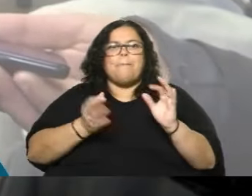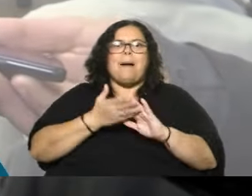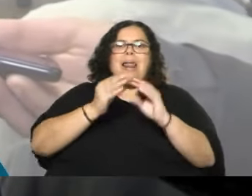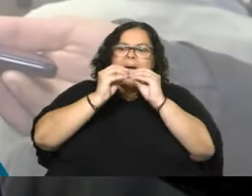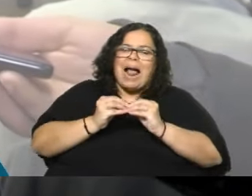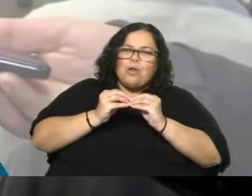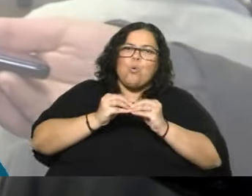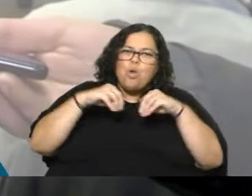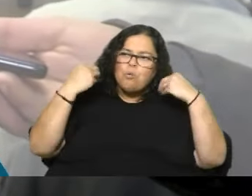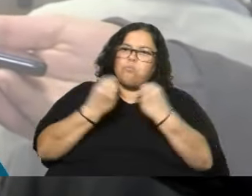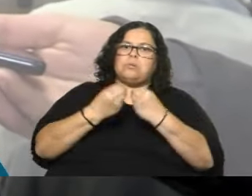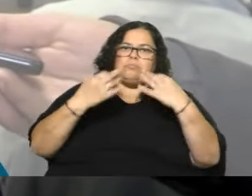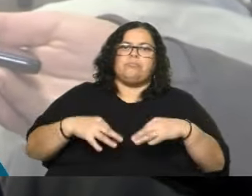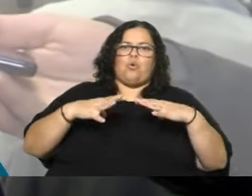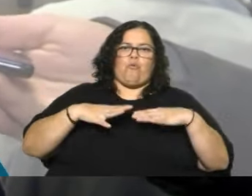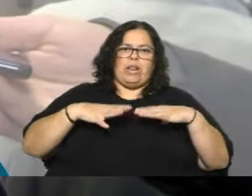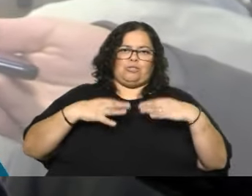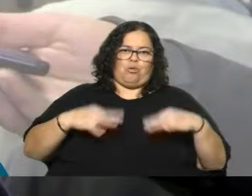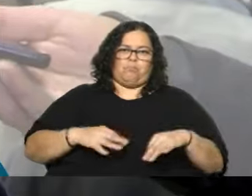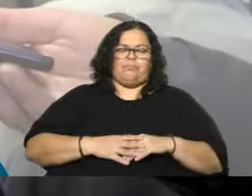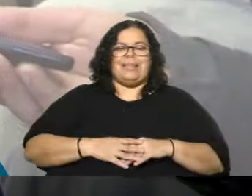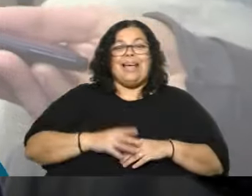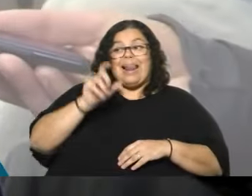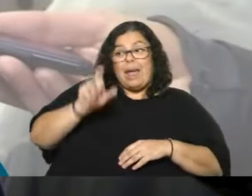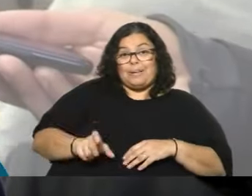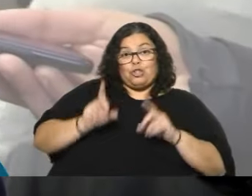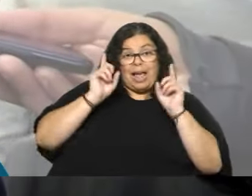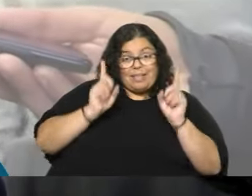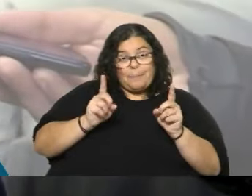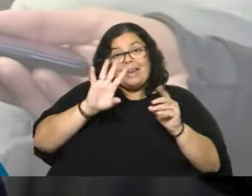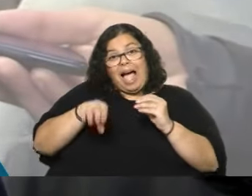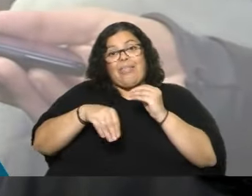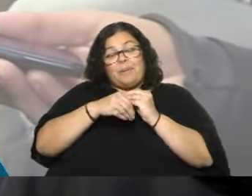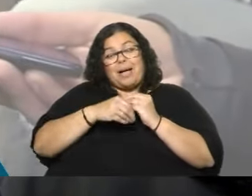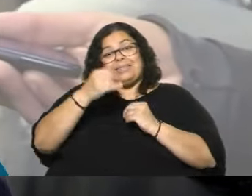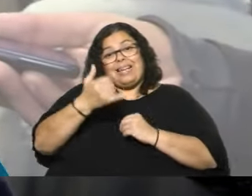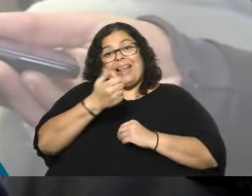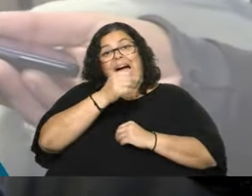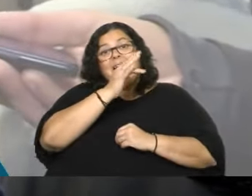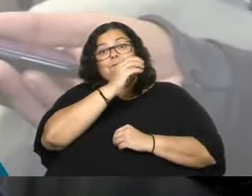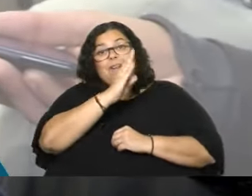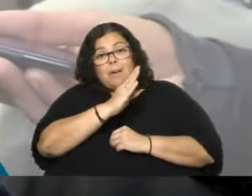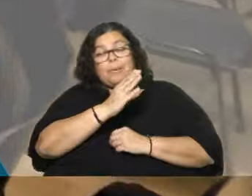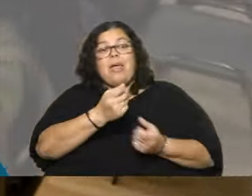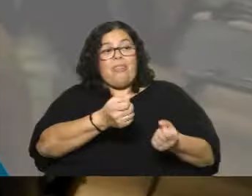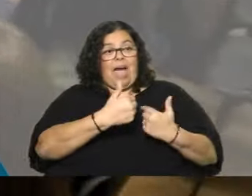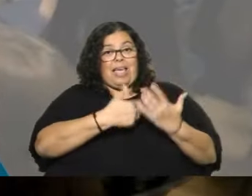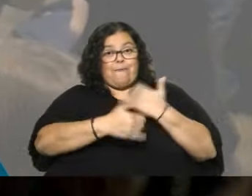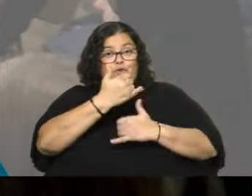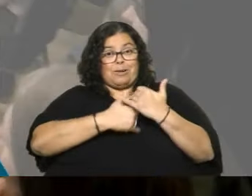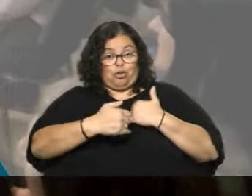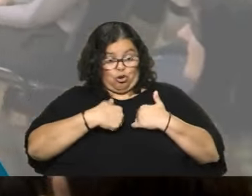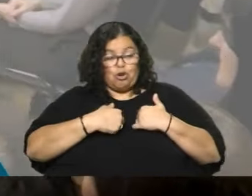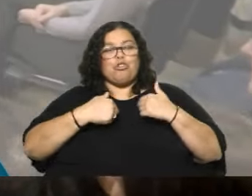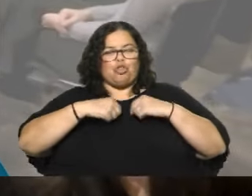jubilación. Si además esa persona en la FAP autorizó a que la FAP nos diera los datos, le vamos a dar la